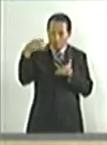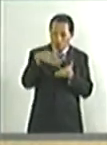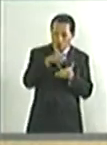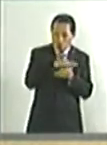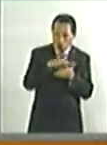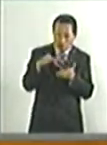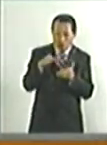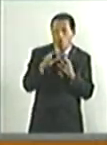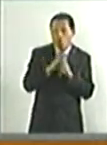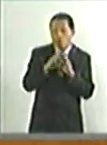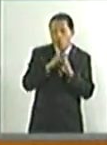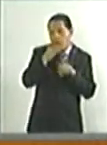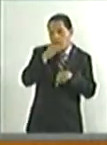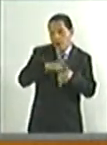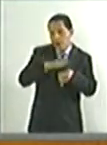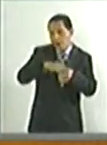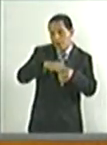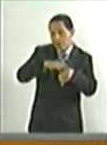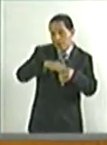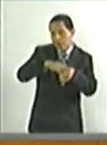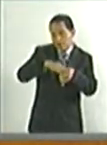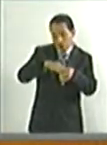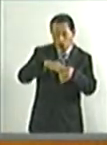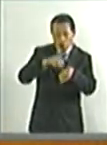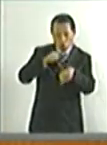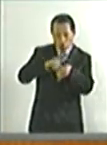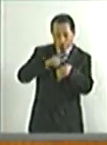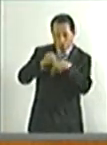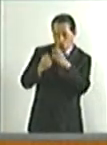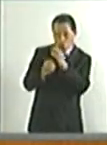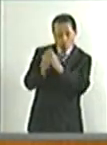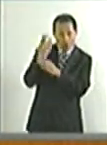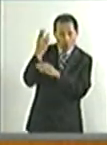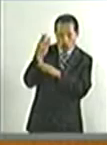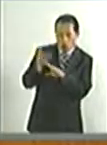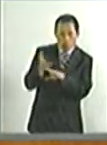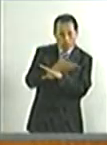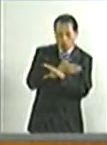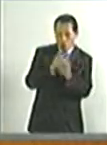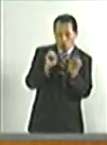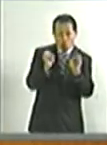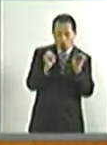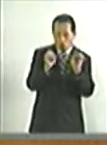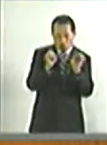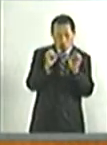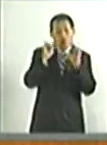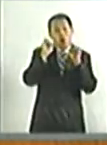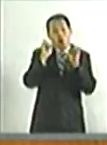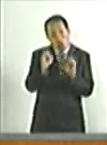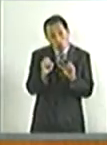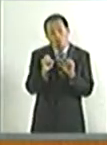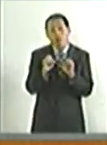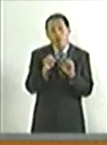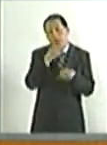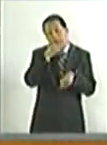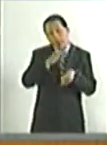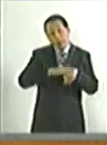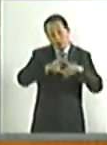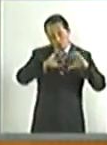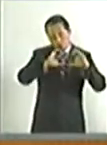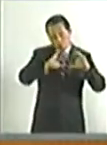al usuario señalando número nuevo, nunca te había llamado, o proceder con